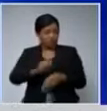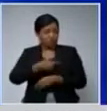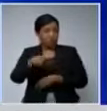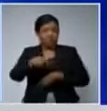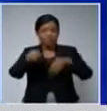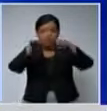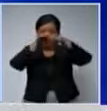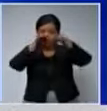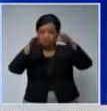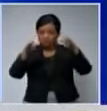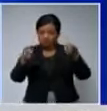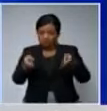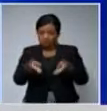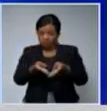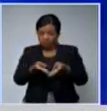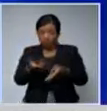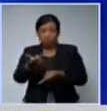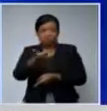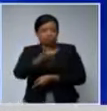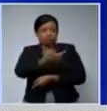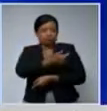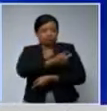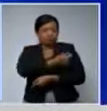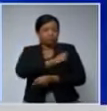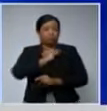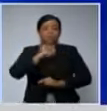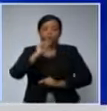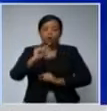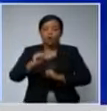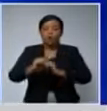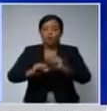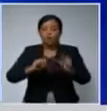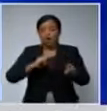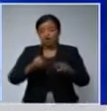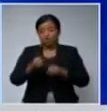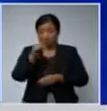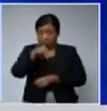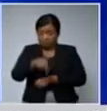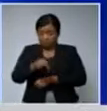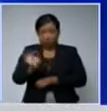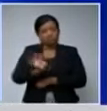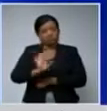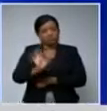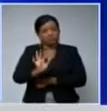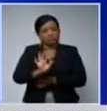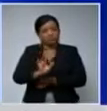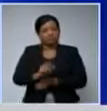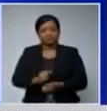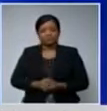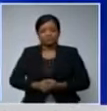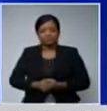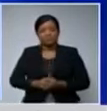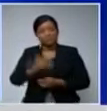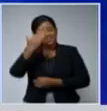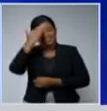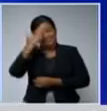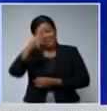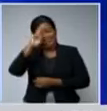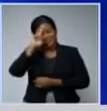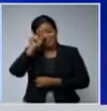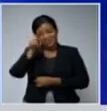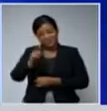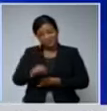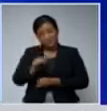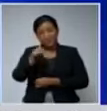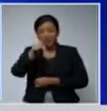demás, pues se irá controlando, pero hoy no es posible todavía. Le agradecemos, doctor, su presencia hoy en